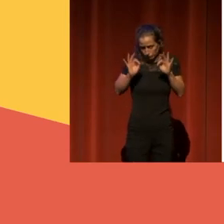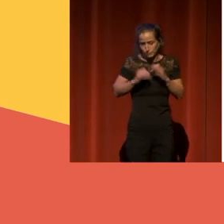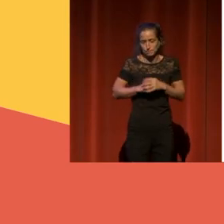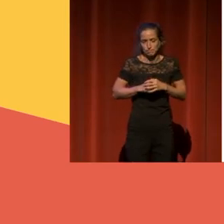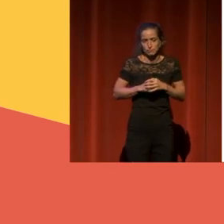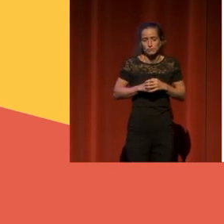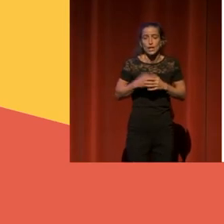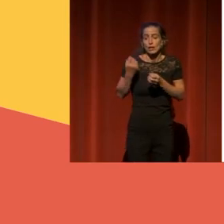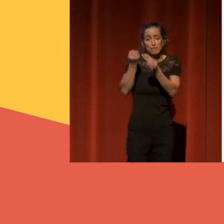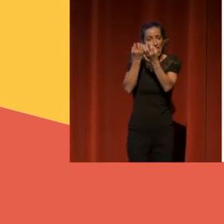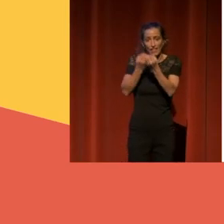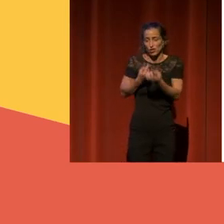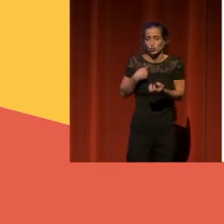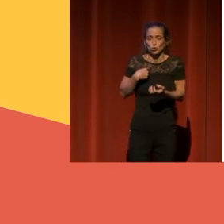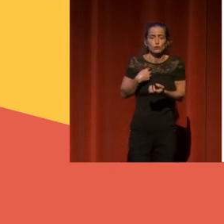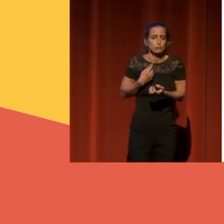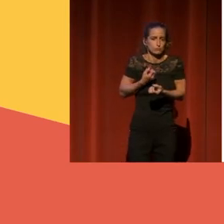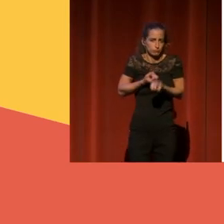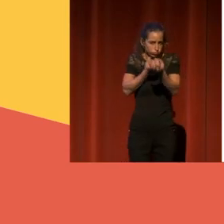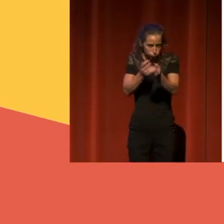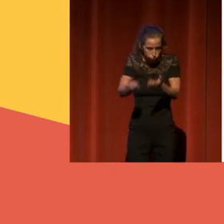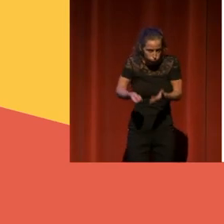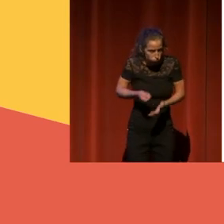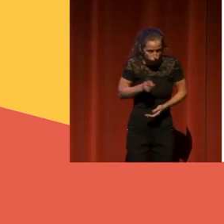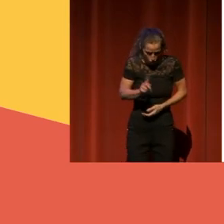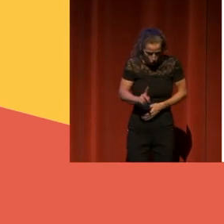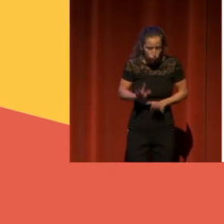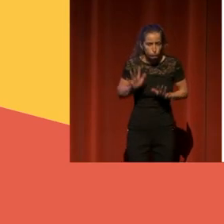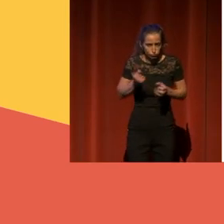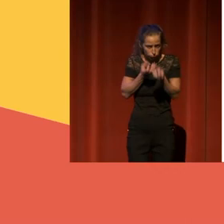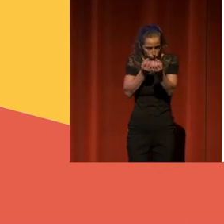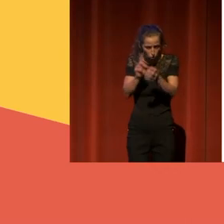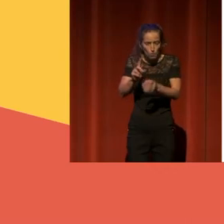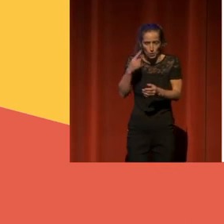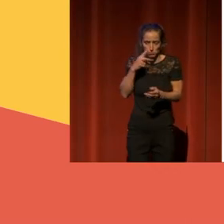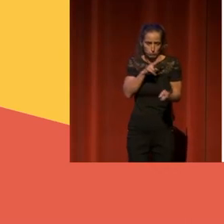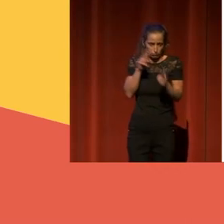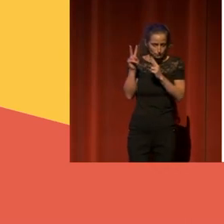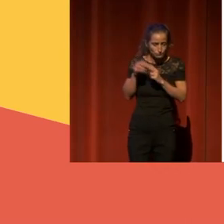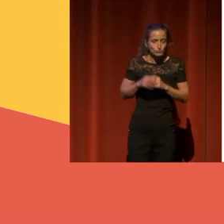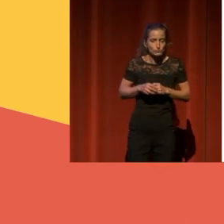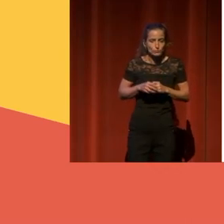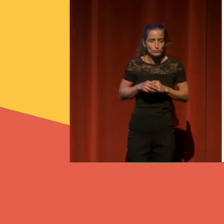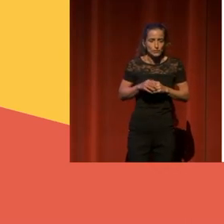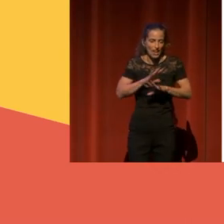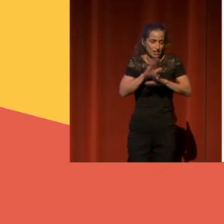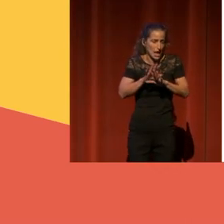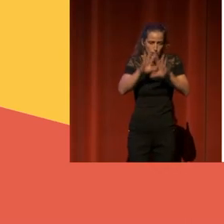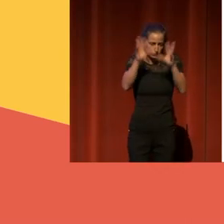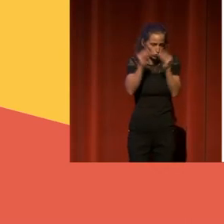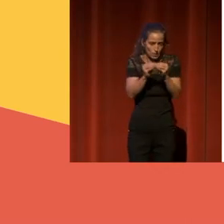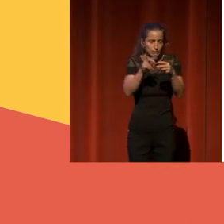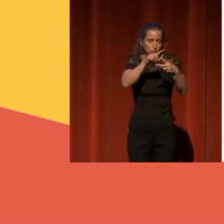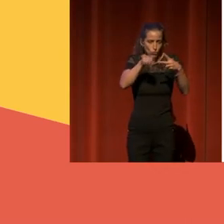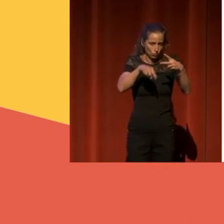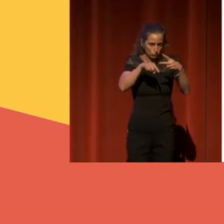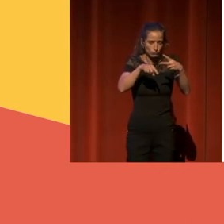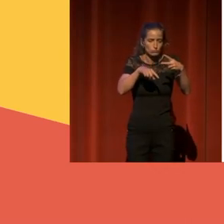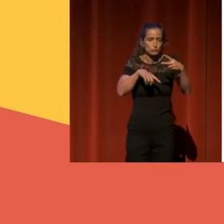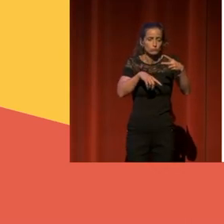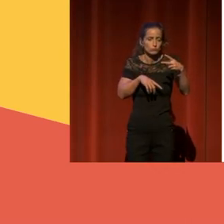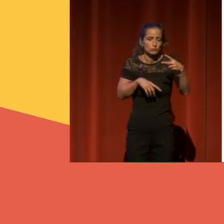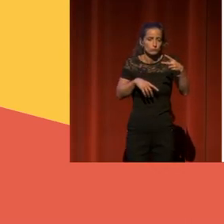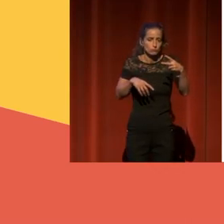voy a entretener, y básicamente se describen y se resumen en dos. Somos una comunidad